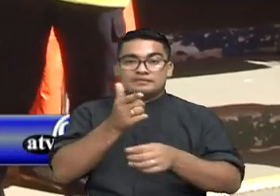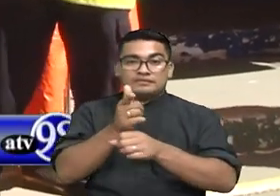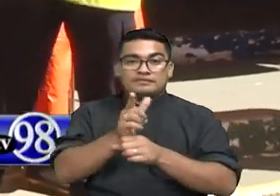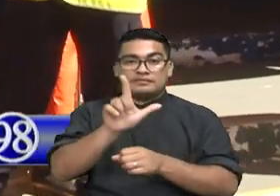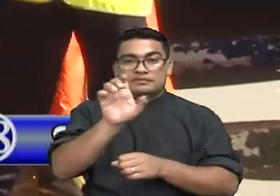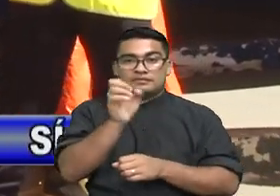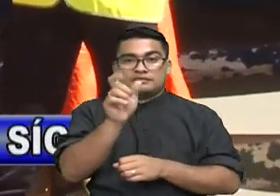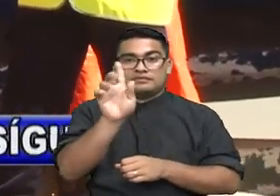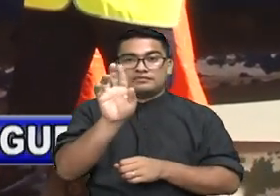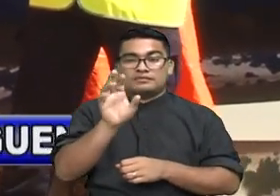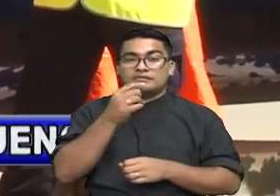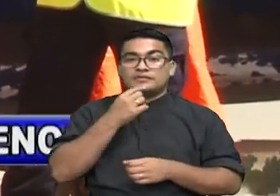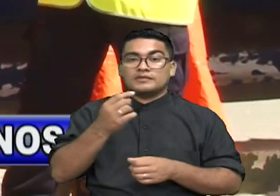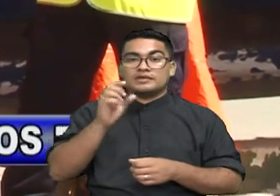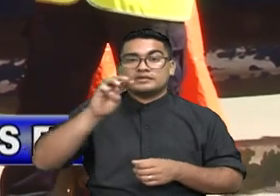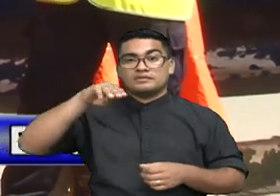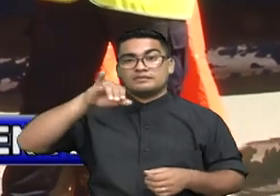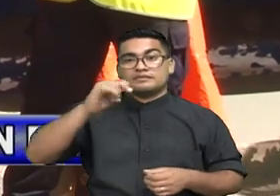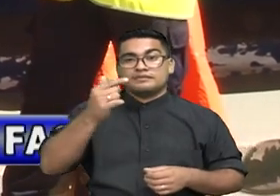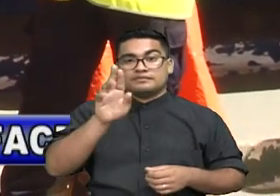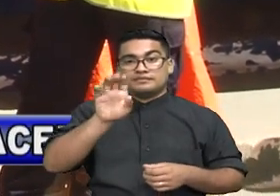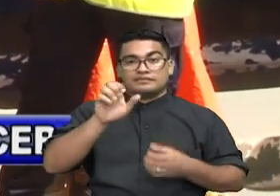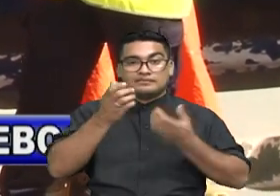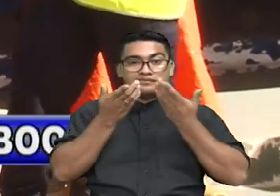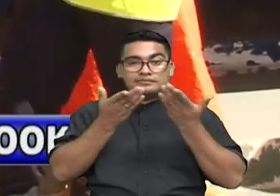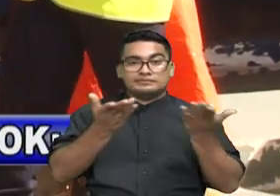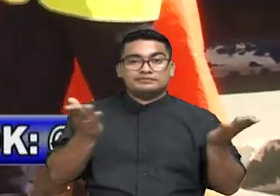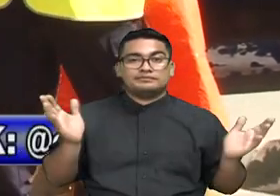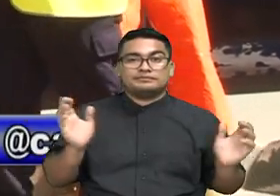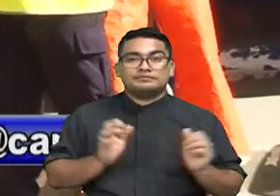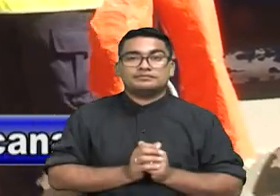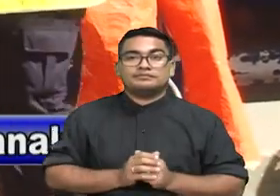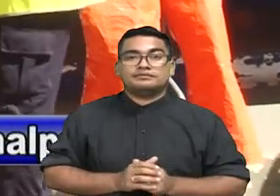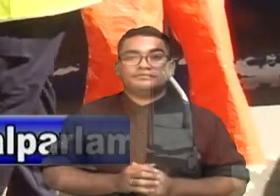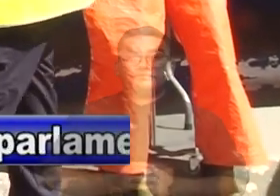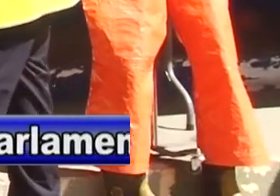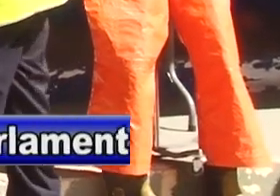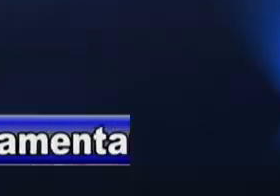de Lester Mora para el canal parlamentario, les informó Miguel Carranza Mena.